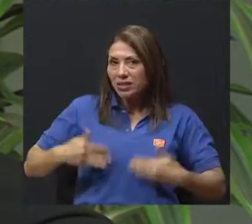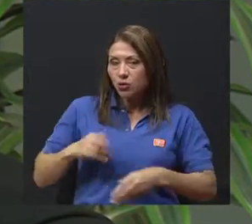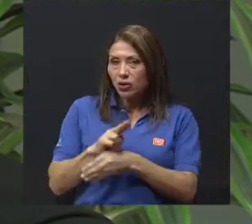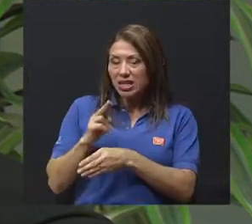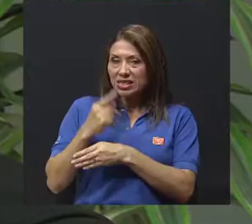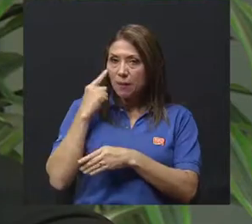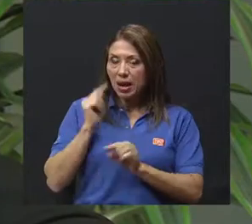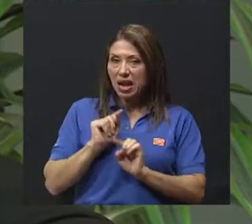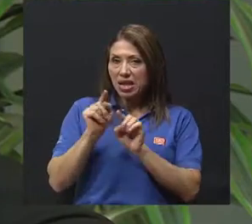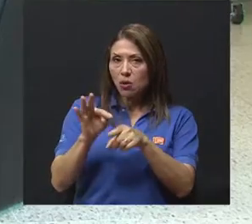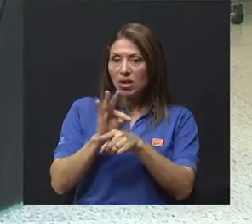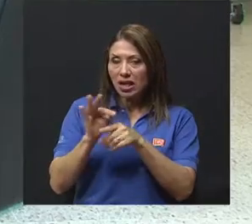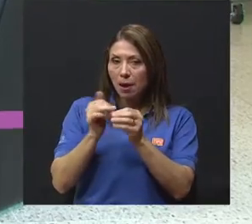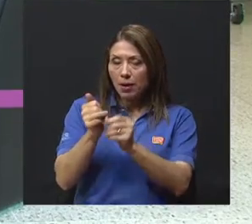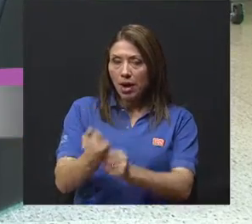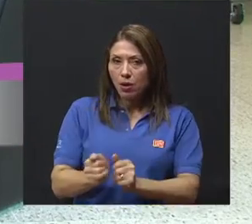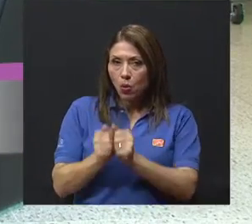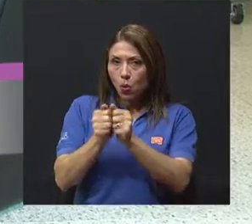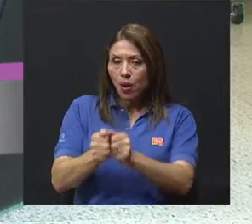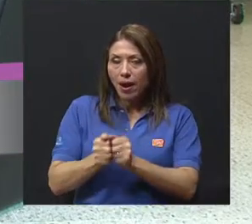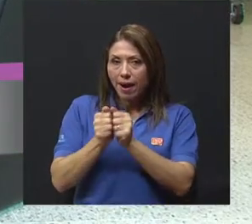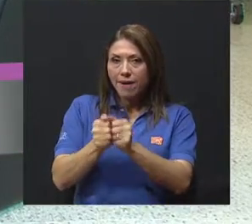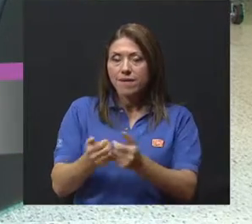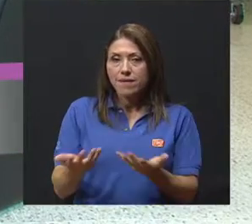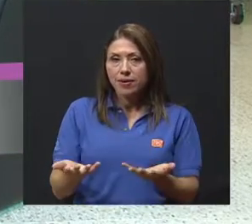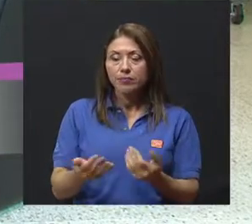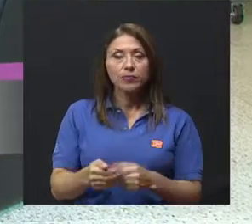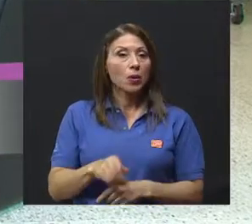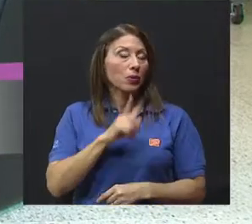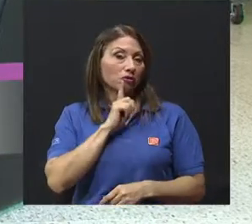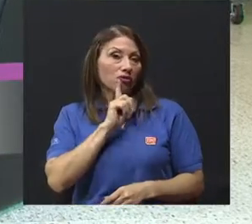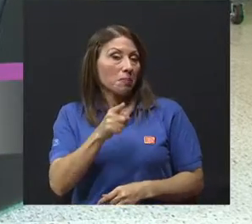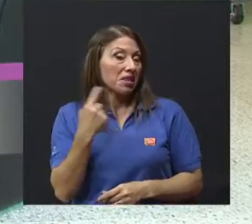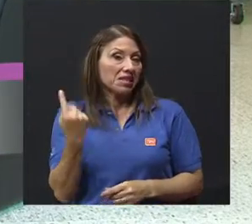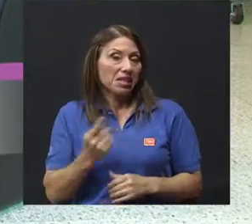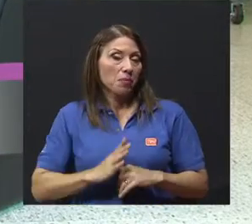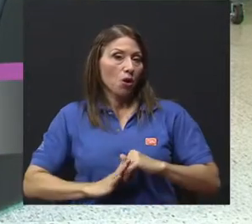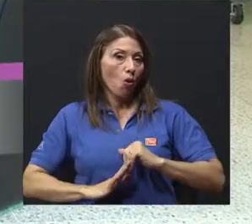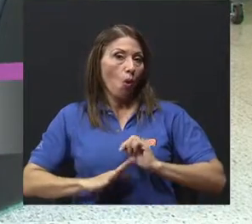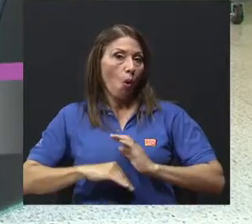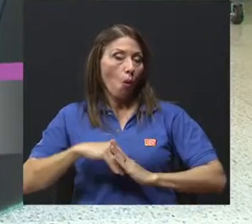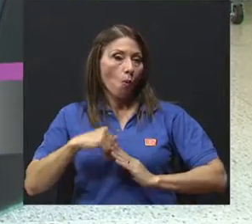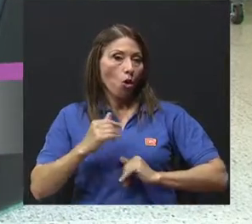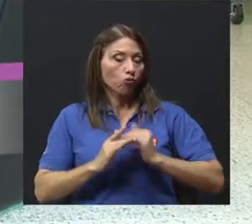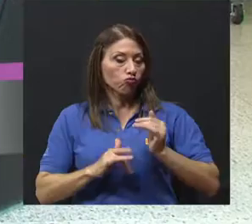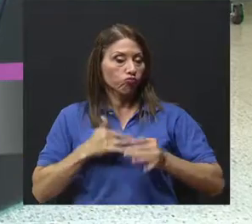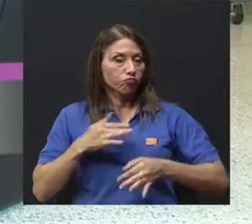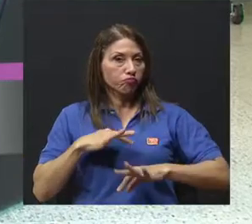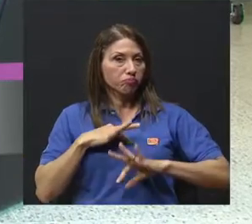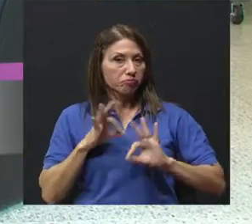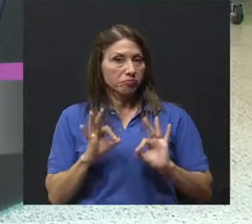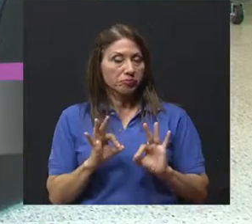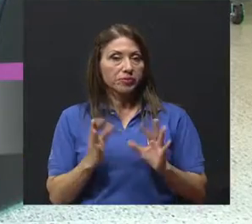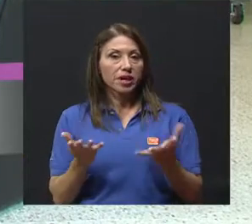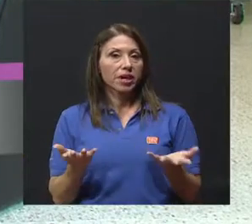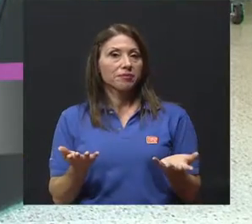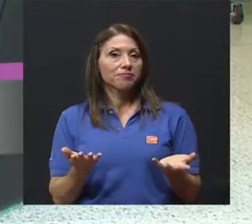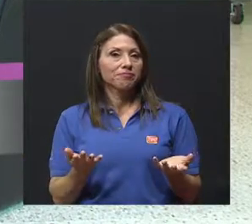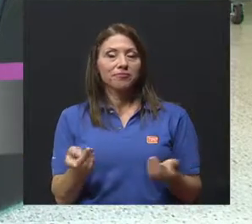para ir una rápida estás bueno realmente y siempre como siempre como